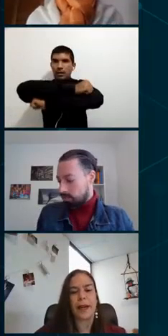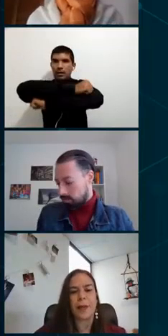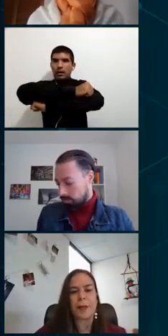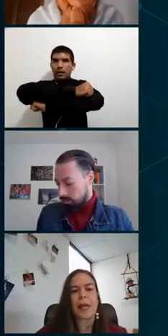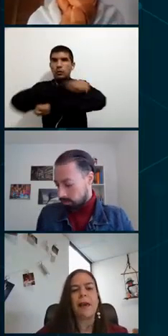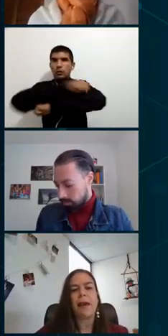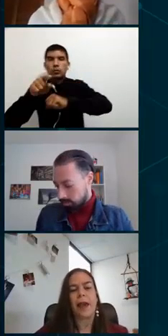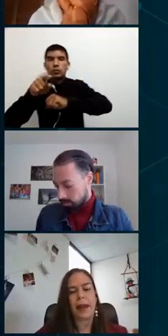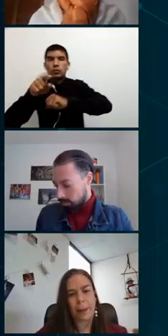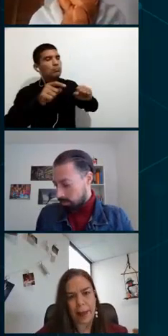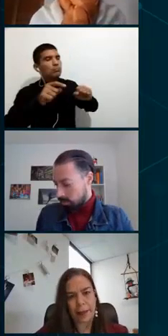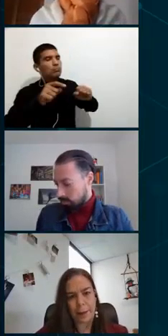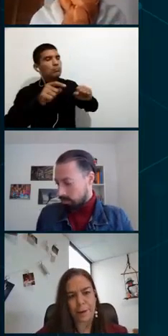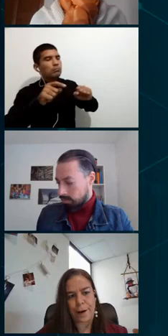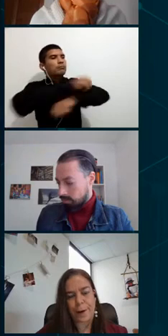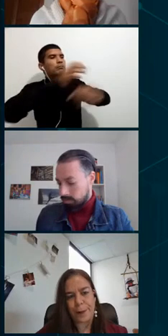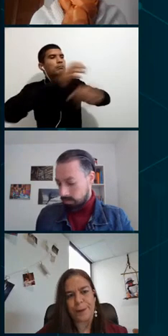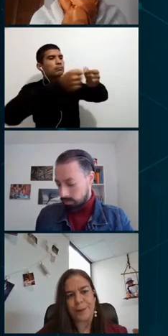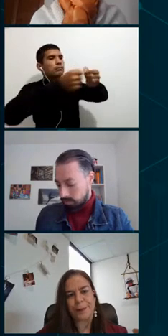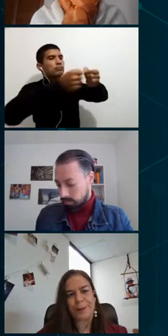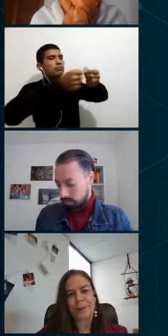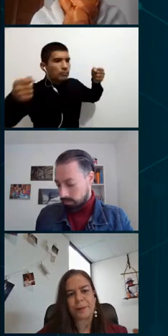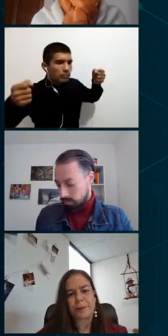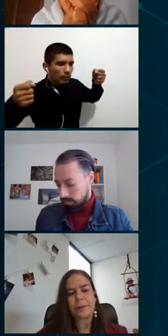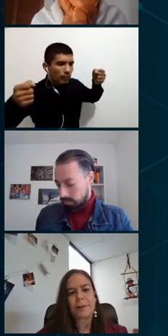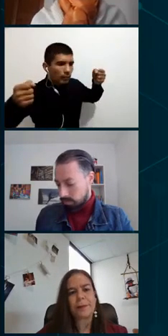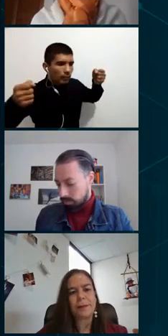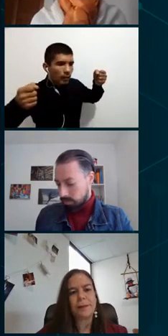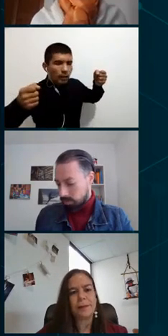sus comentarios en el Menti, por favor.